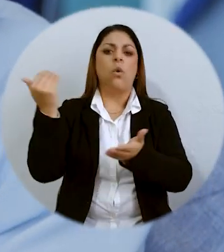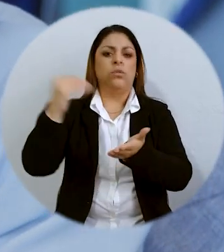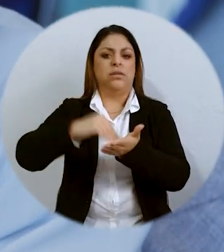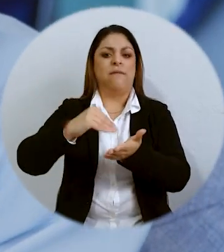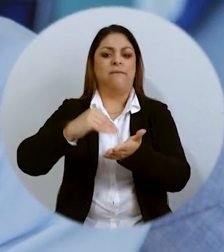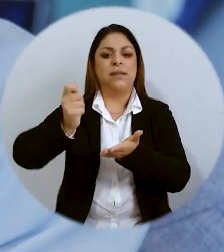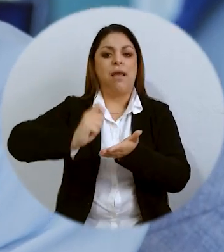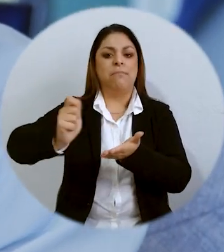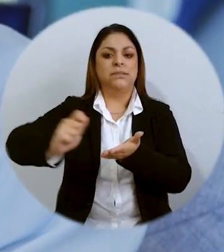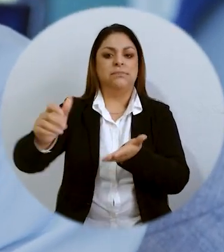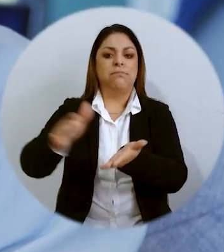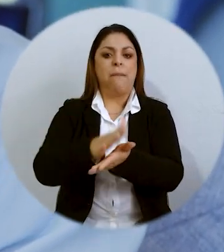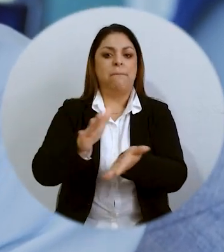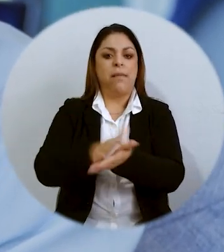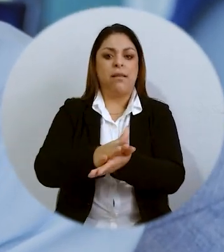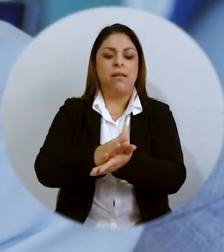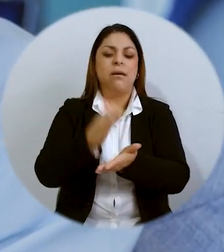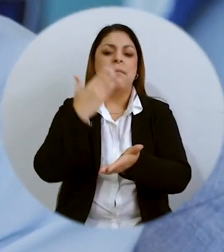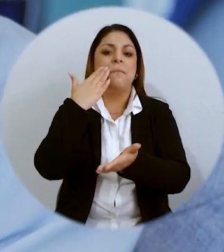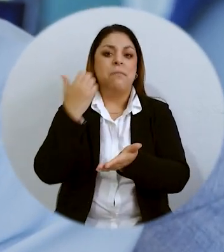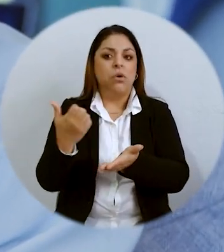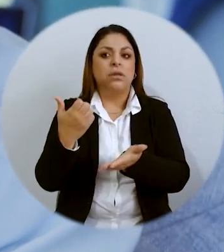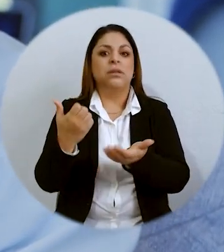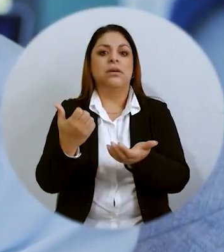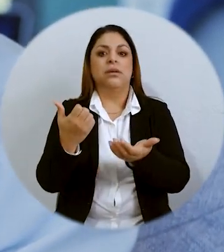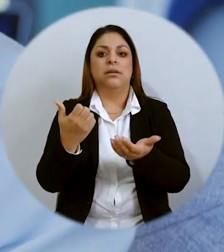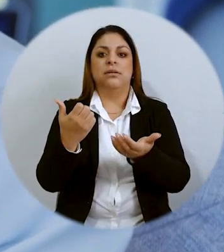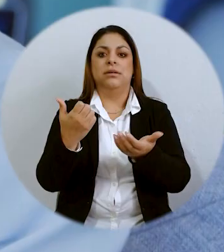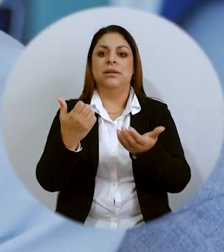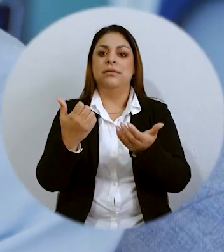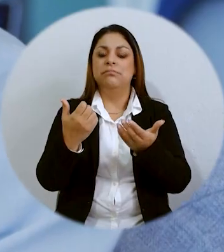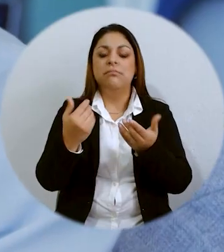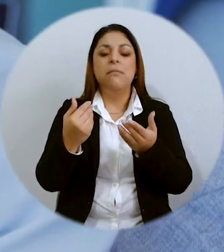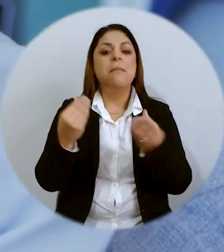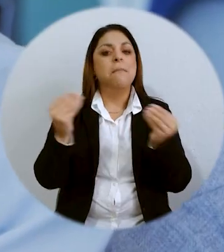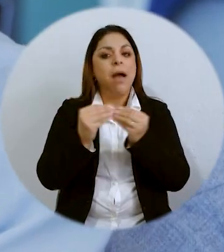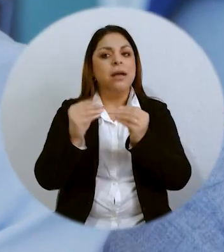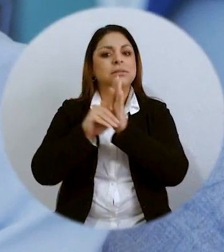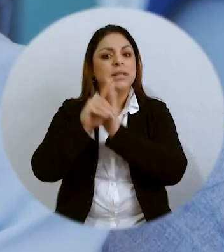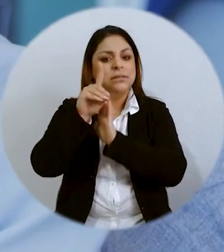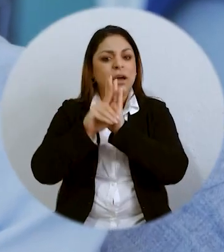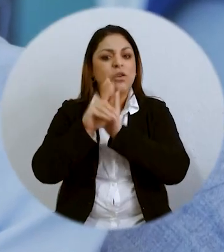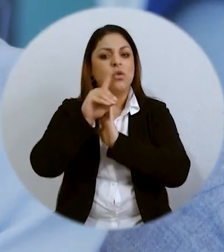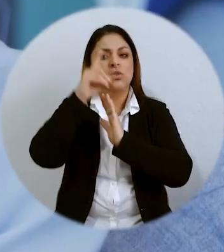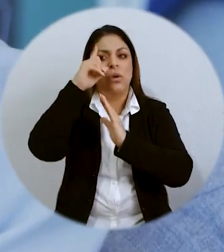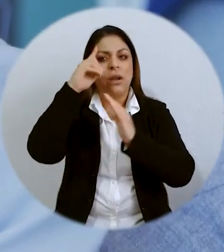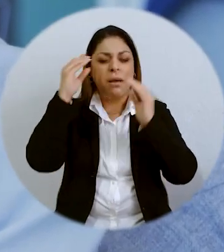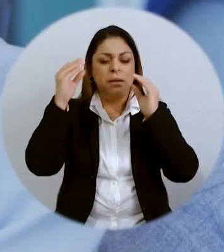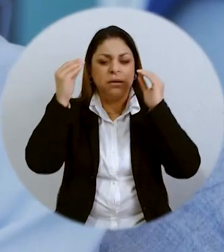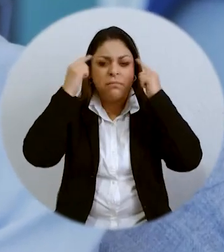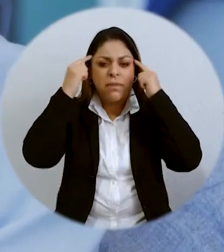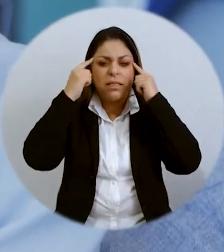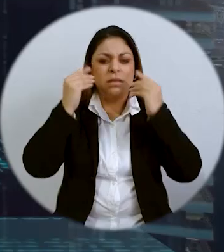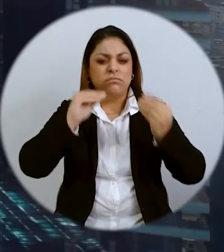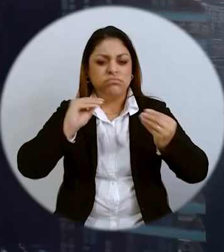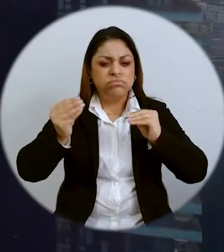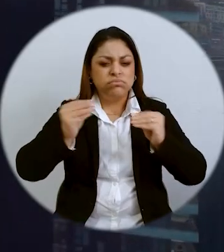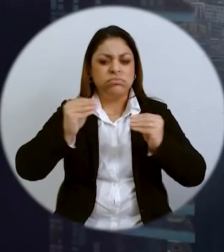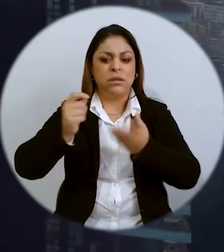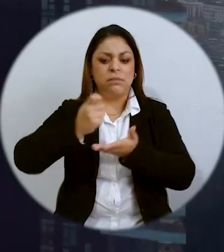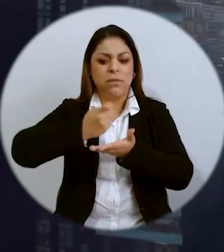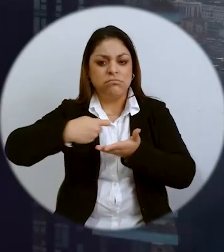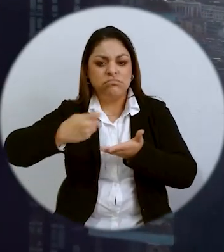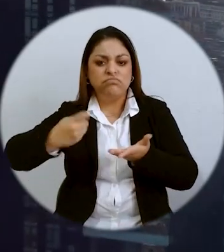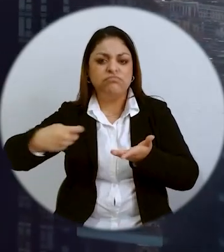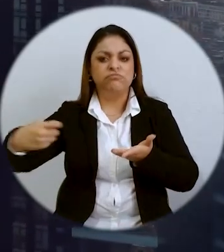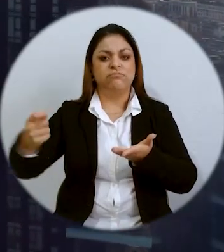papel, por lo que significa el desarrollo de la plasticidad a partir de los movimientos,